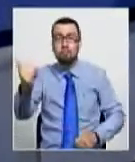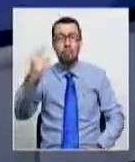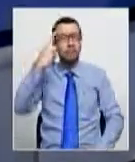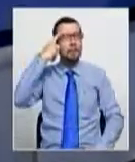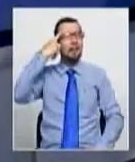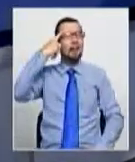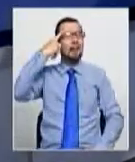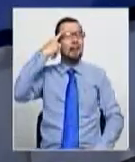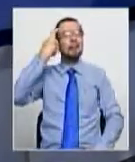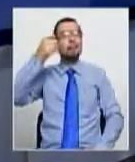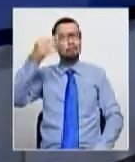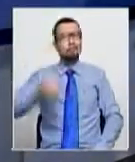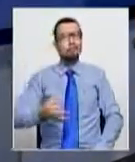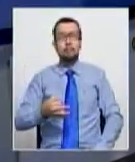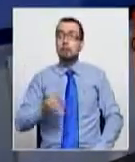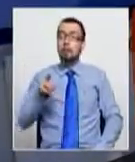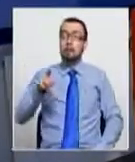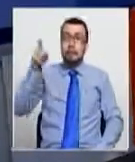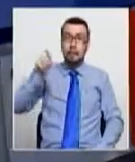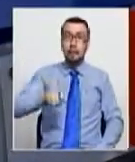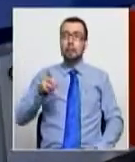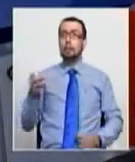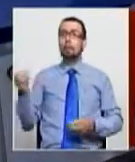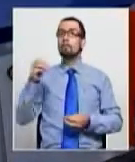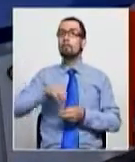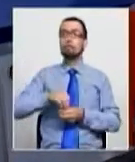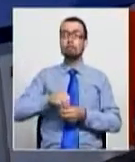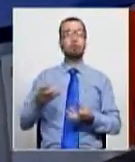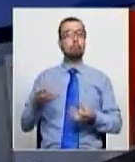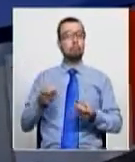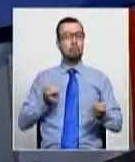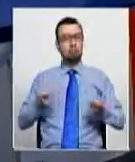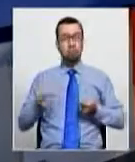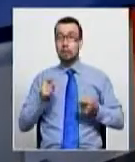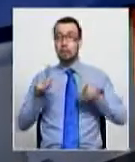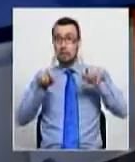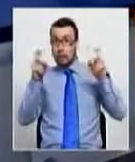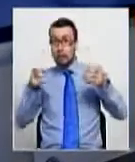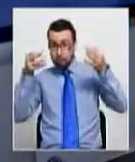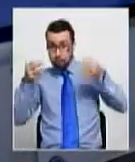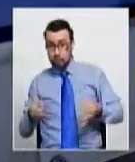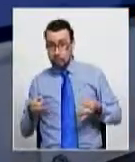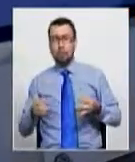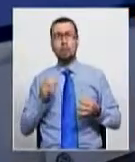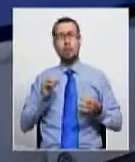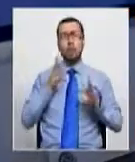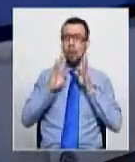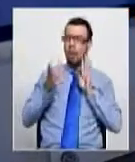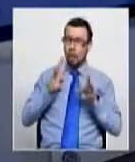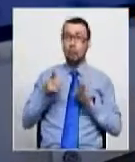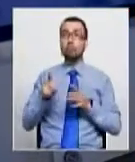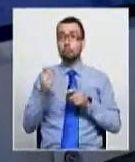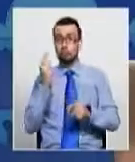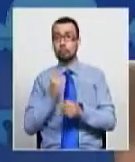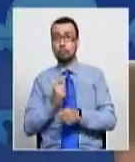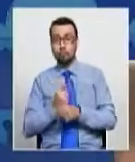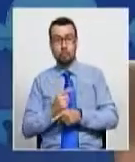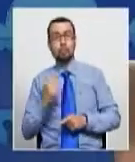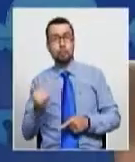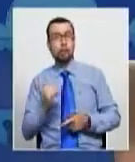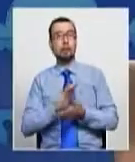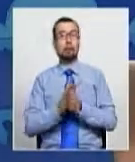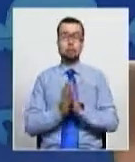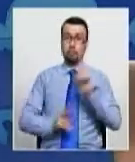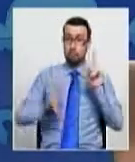que debería incluirse que tanto debería incluirse sobre la paz y sobre los diálogos que se sostienen con las farc en